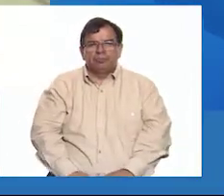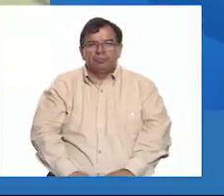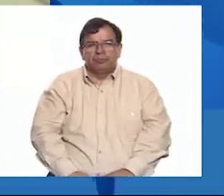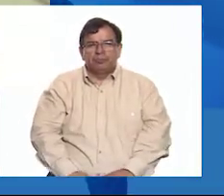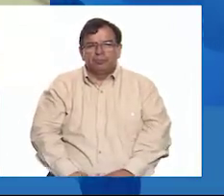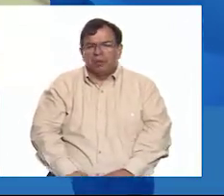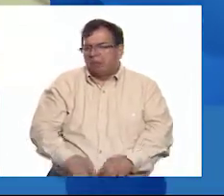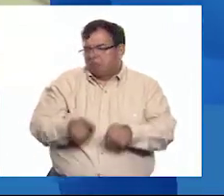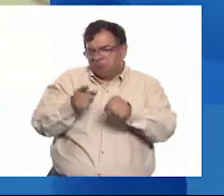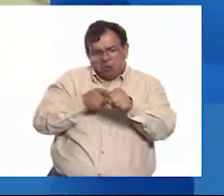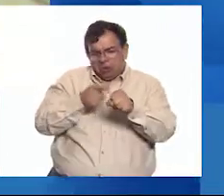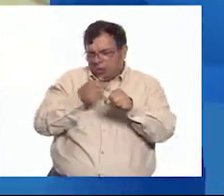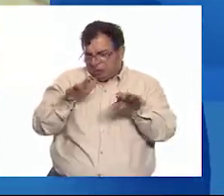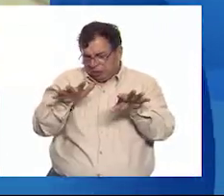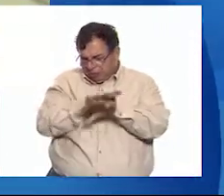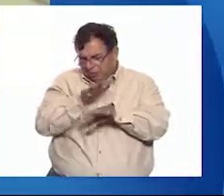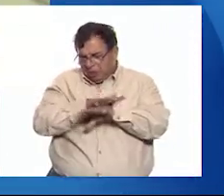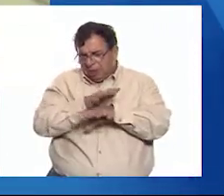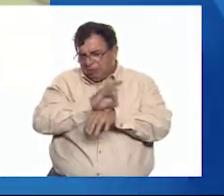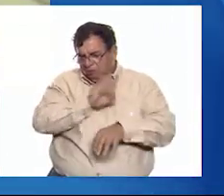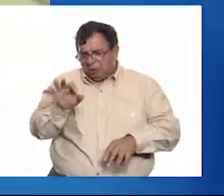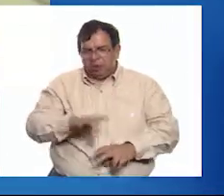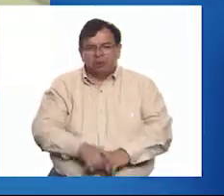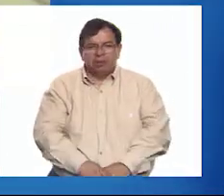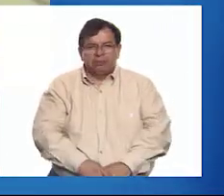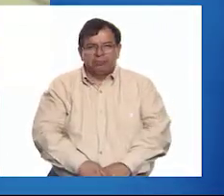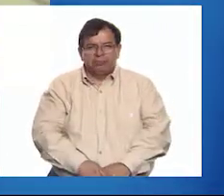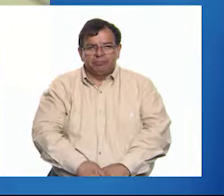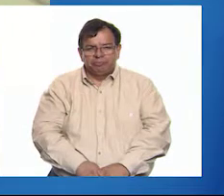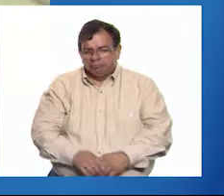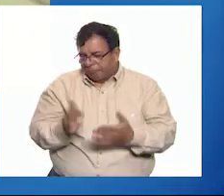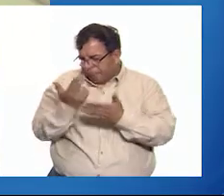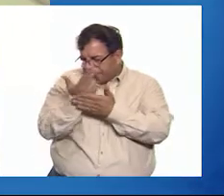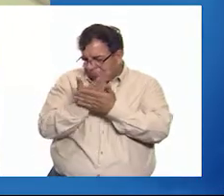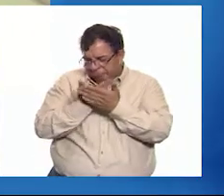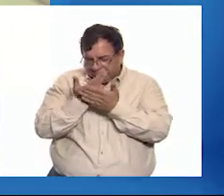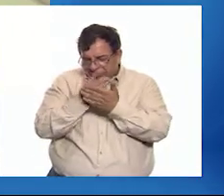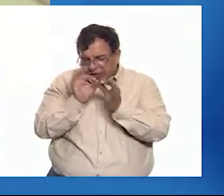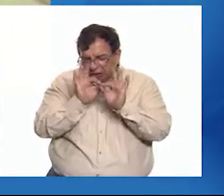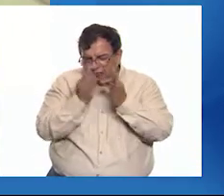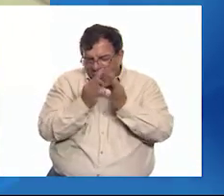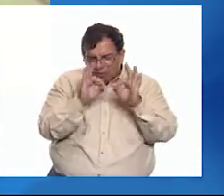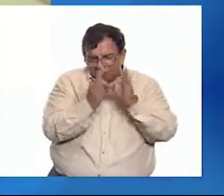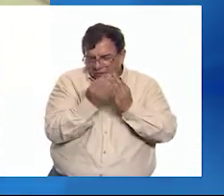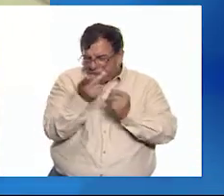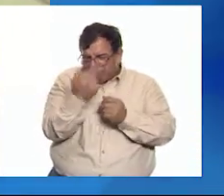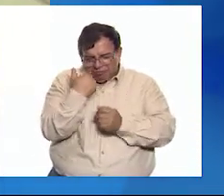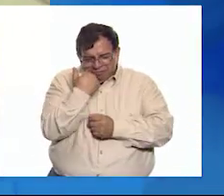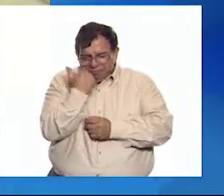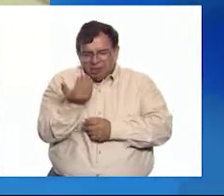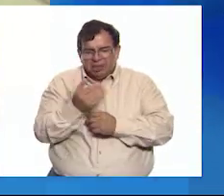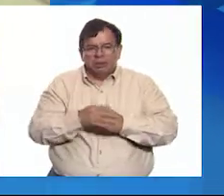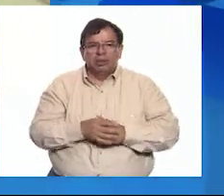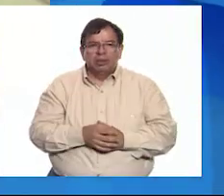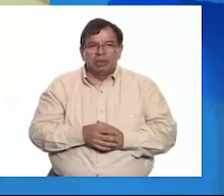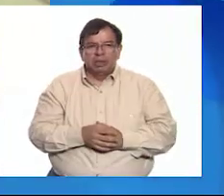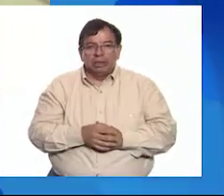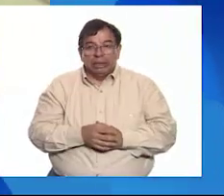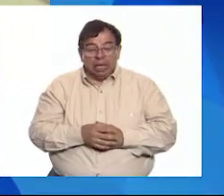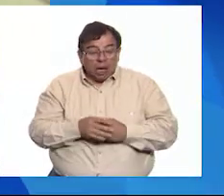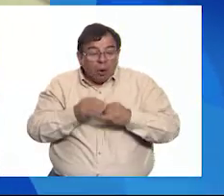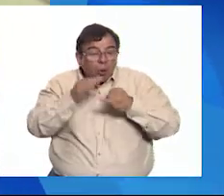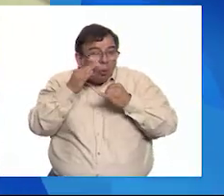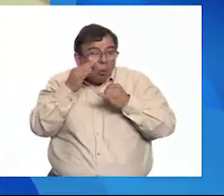cambiar los plumones e ir haciendo diseños el que ustedes quieran. No olviden que hasta el